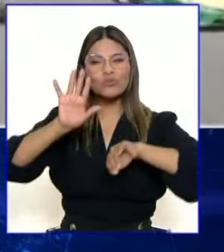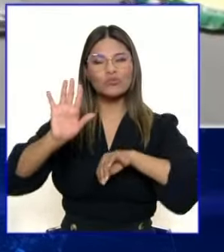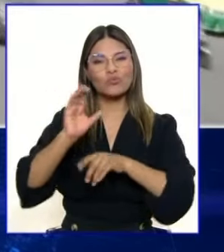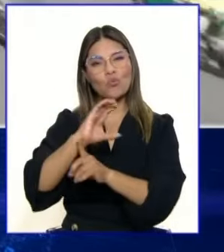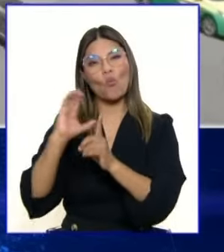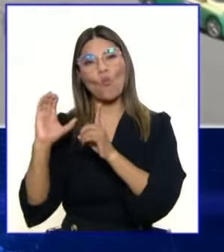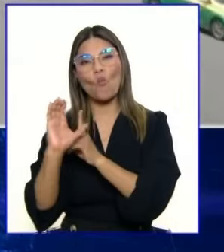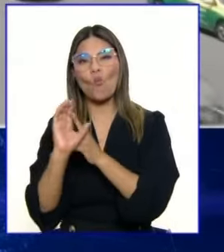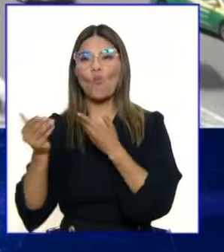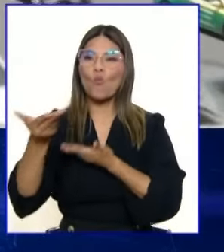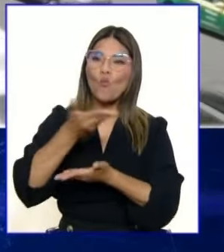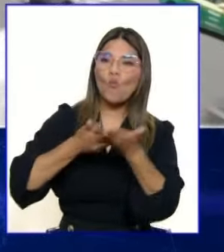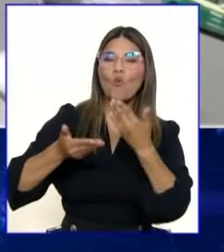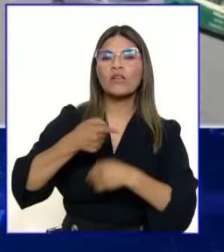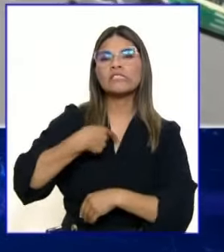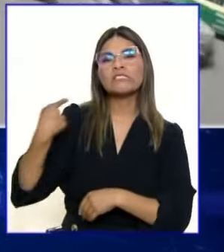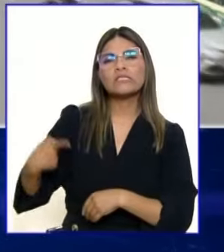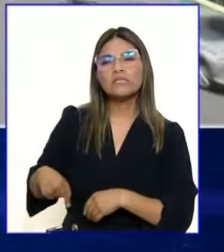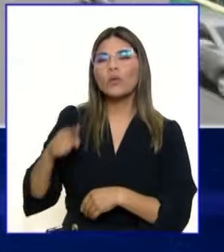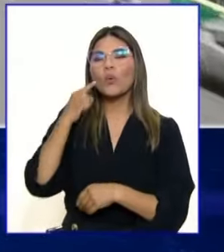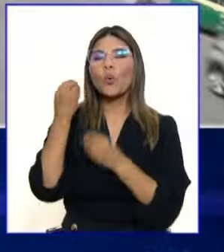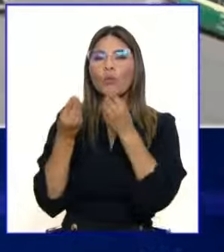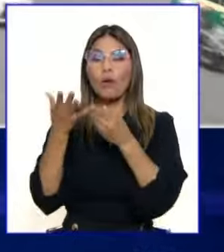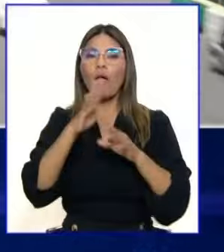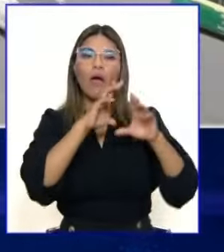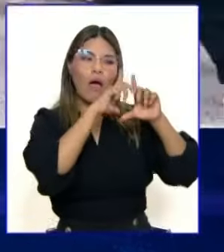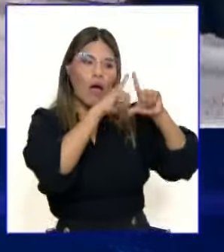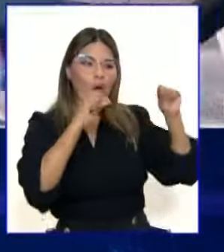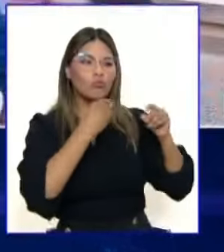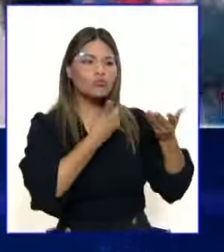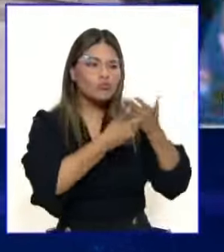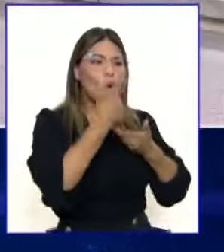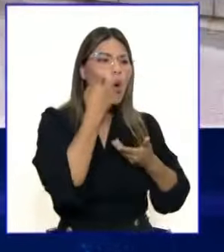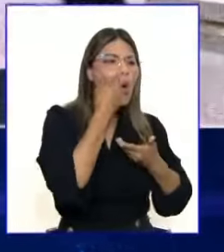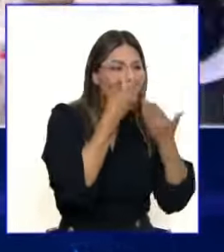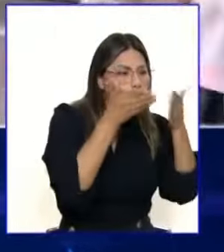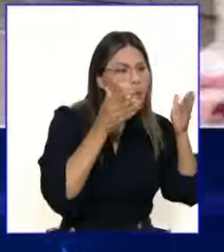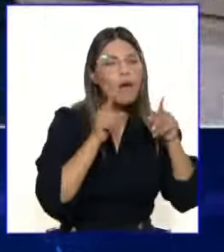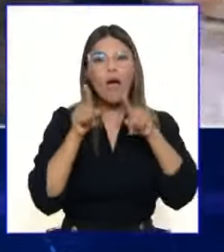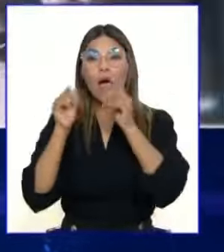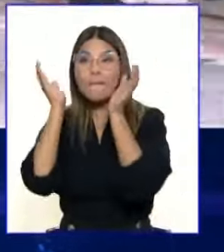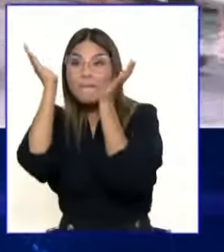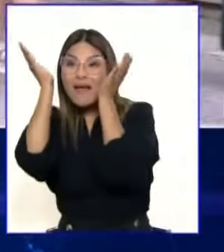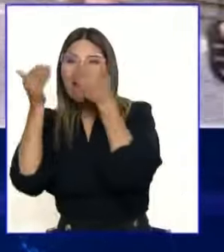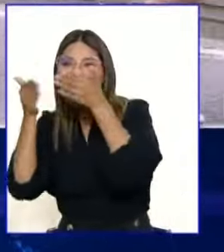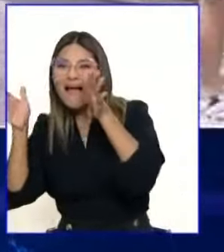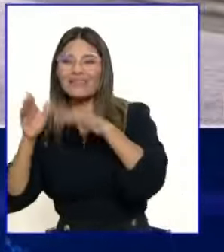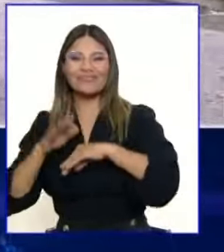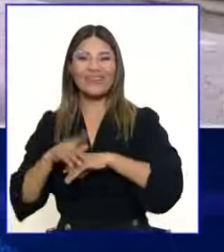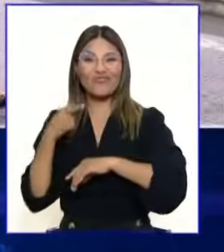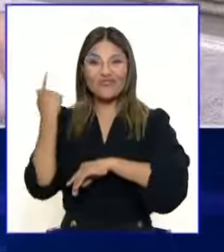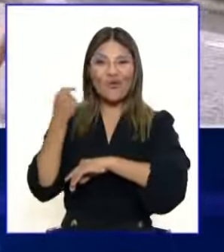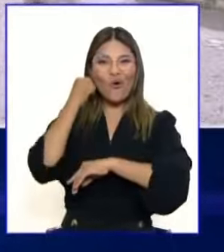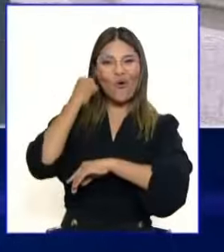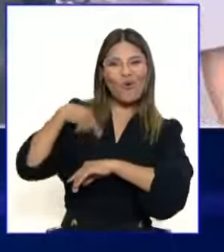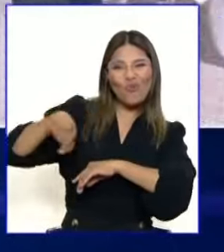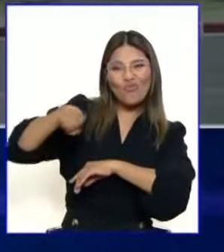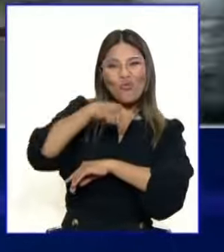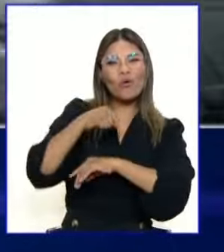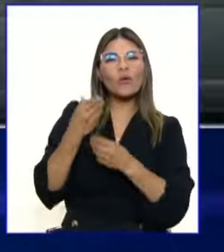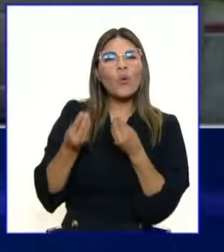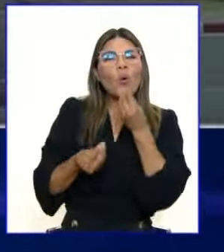cómo negociar con China, cómo negociar con Japón, cómo hacer negocios con Malasia, Singapur, etc.